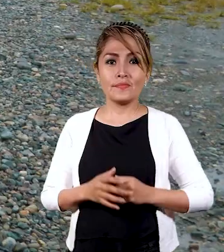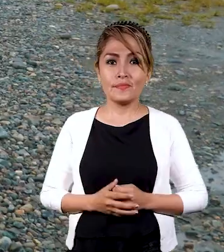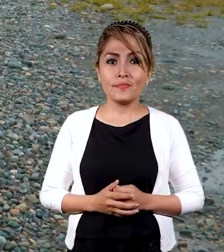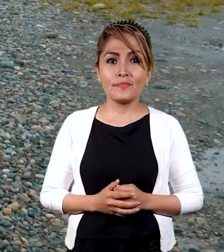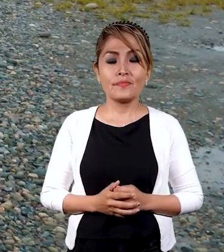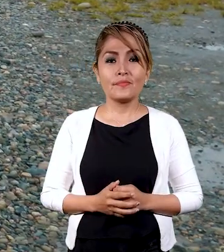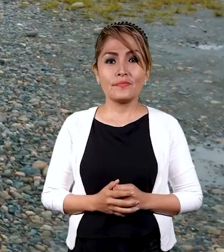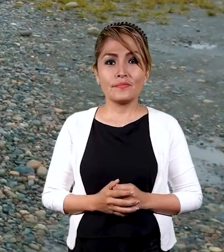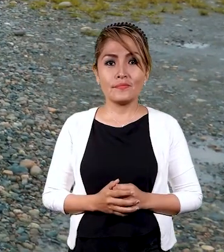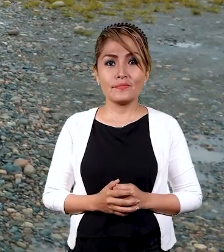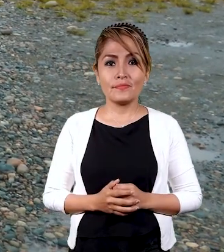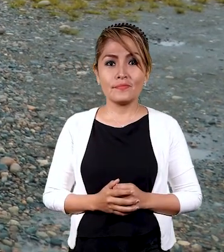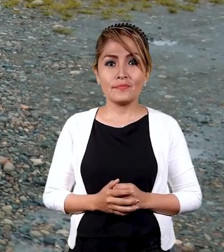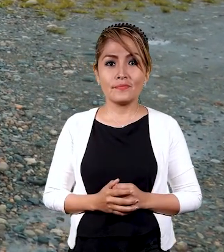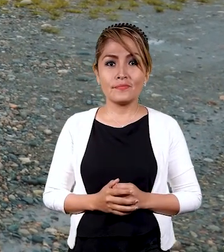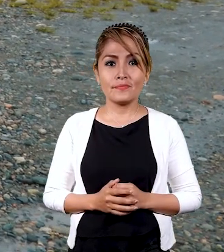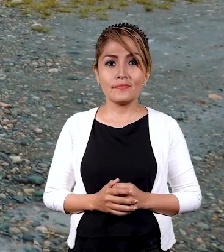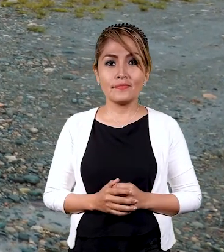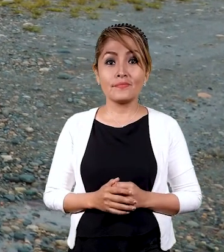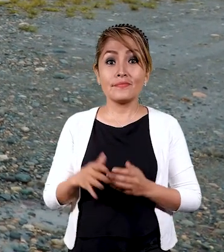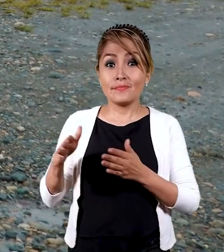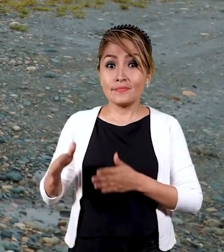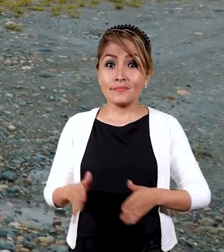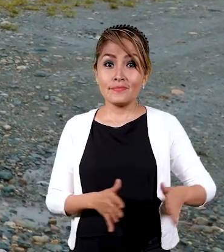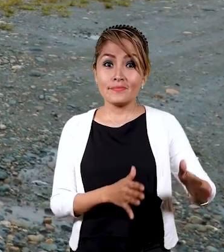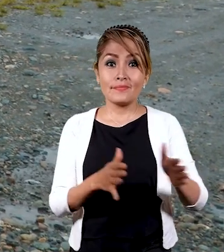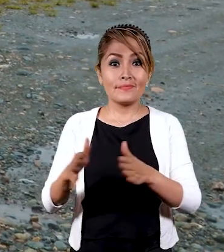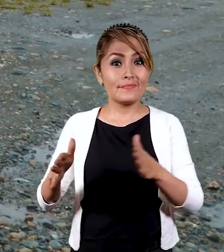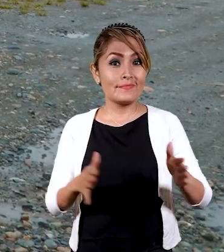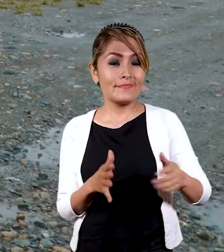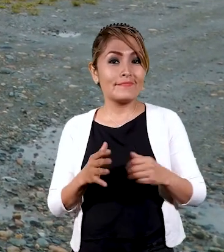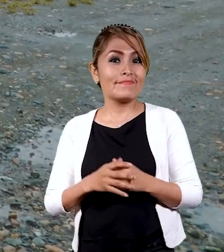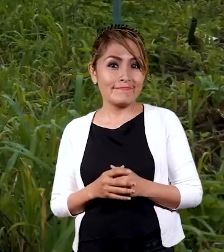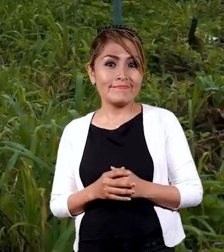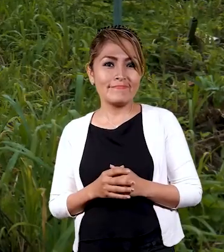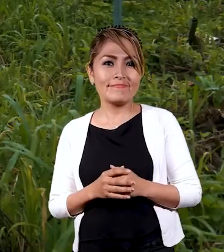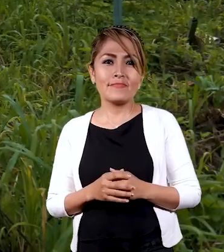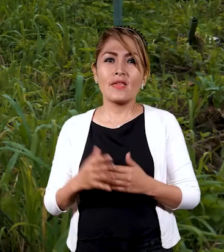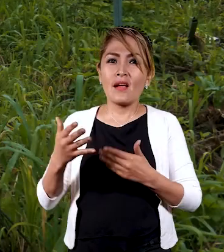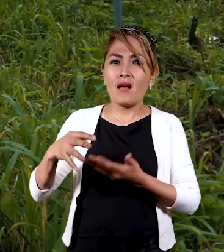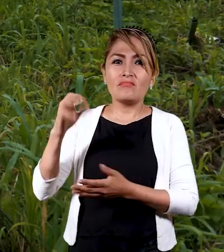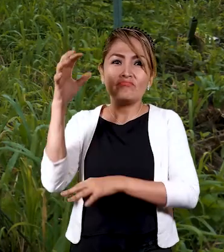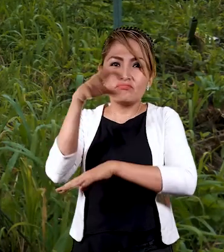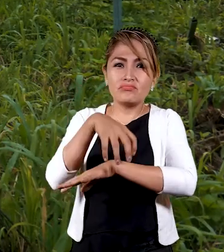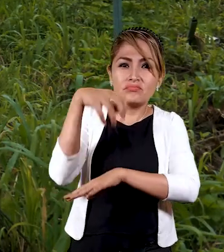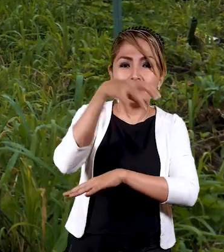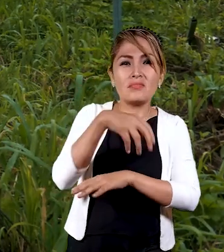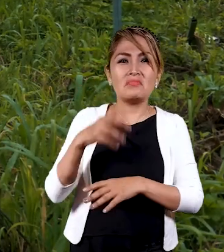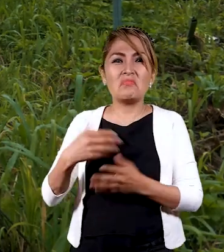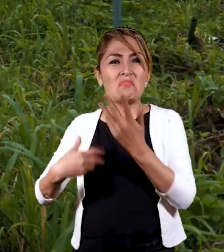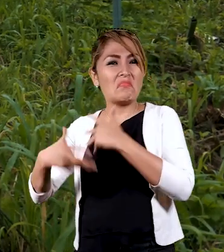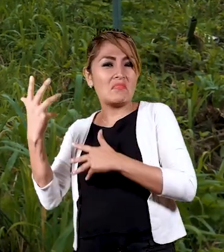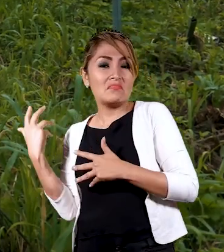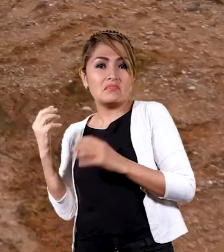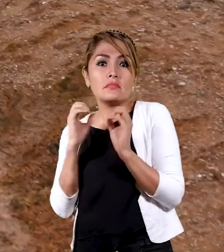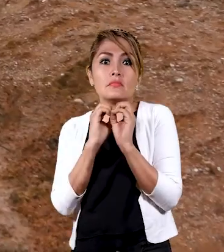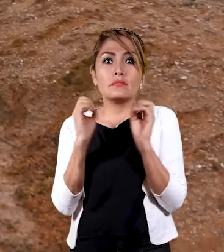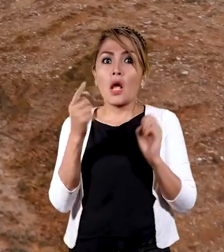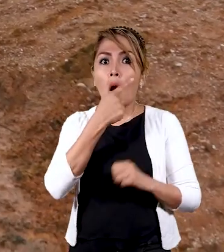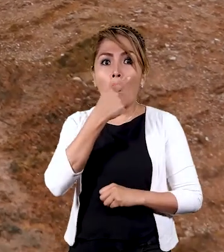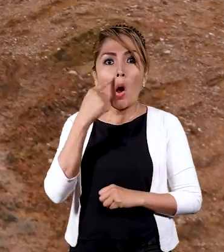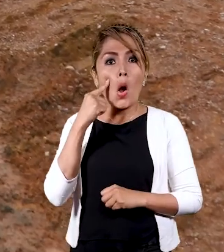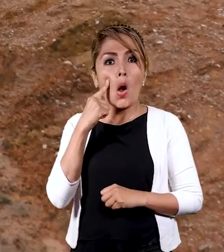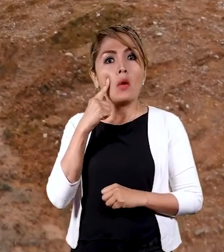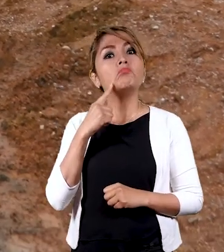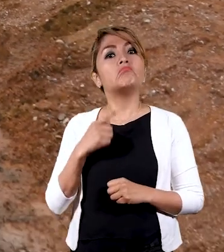La verdad, esto viene ya 11 años haciendo estudios de esta vía, ¿no? Han venido cada rato sacando tierra, que ya viene. Parece que ha venido un hombre